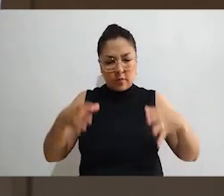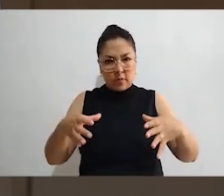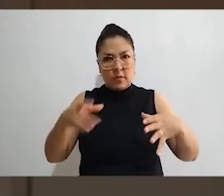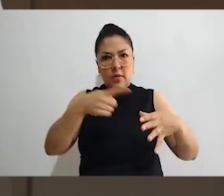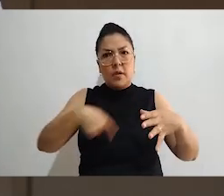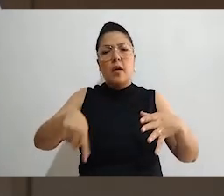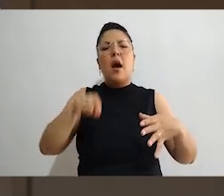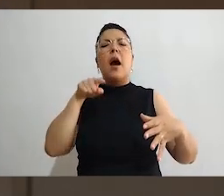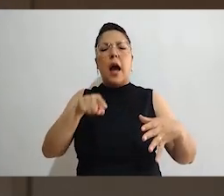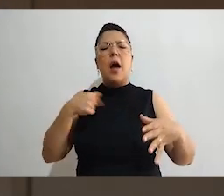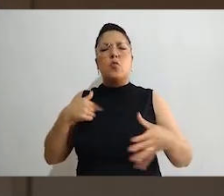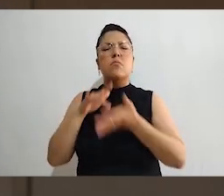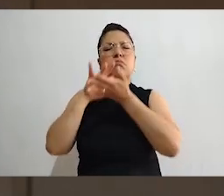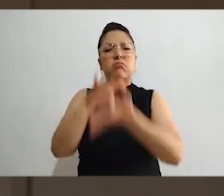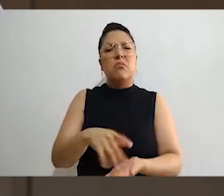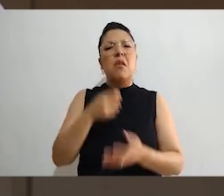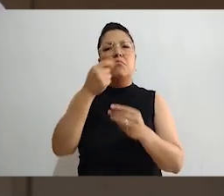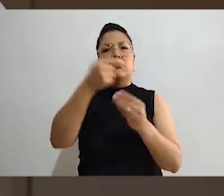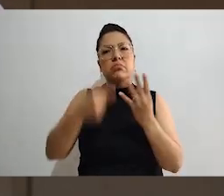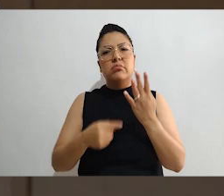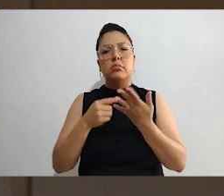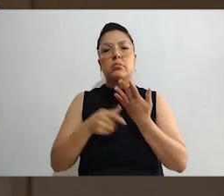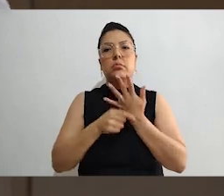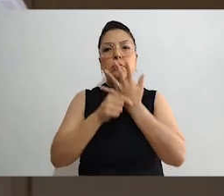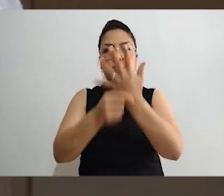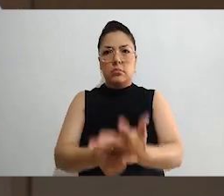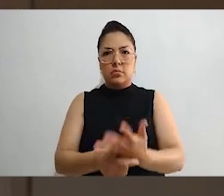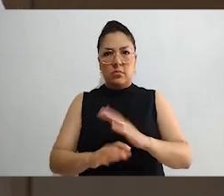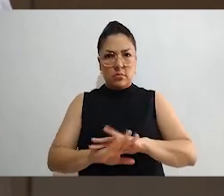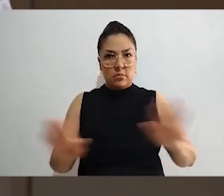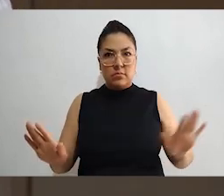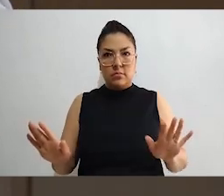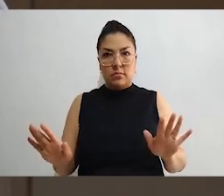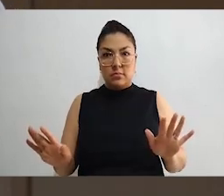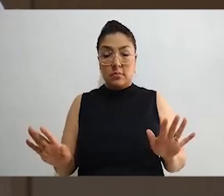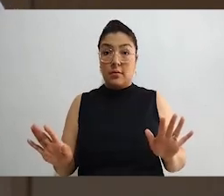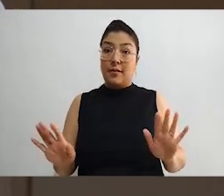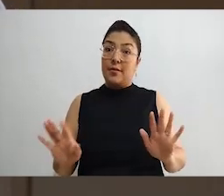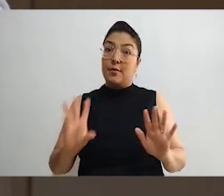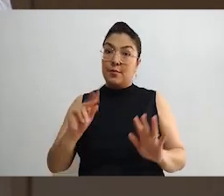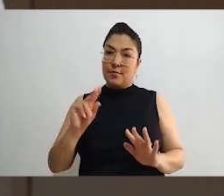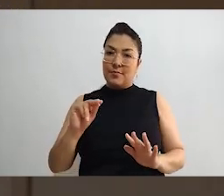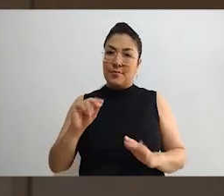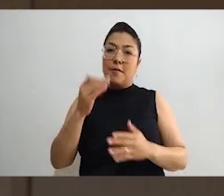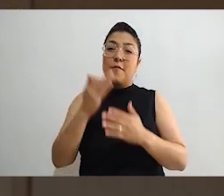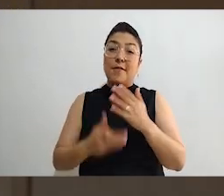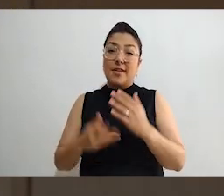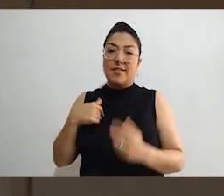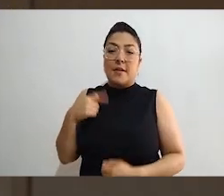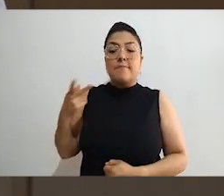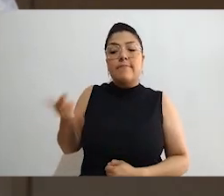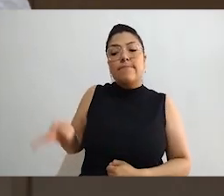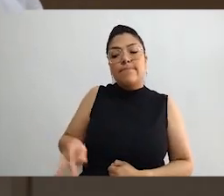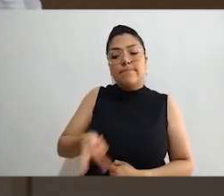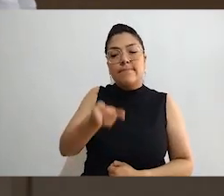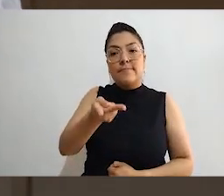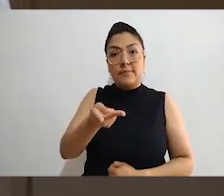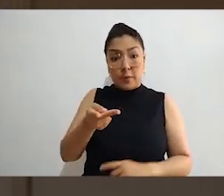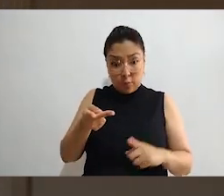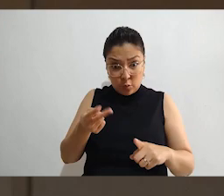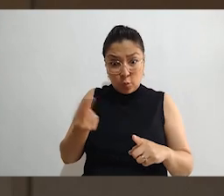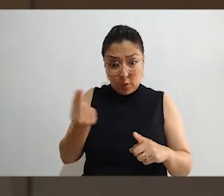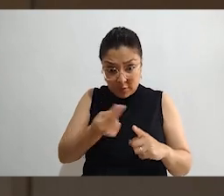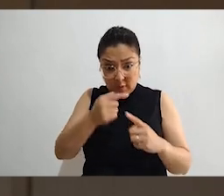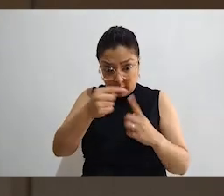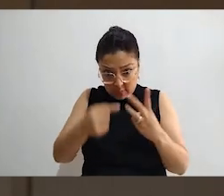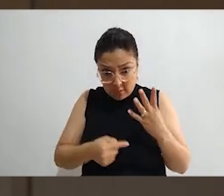esto. No necesariamente. Nunca les consultamos si efectivamente, desde mi perspectiva, era lo que necesitaban. Entonces, ahora